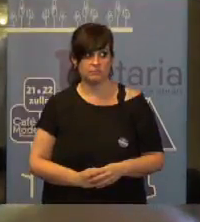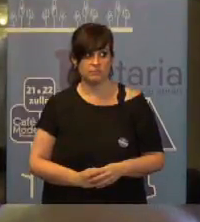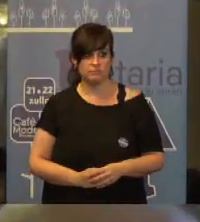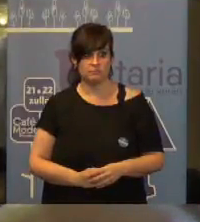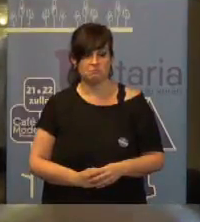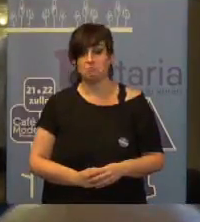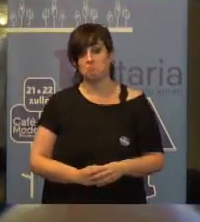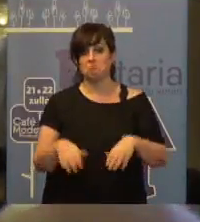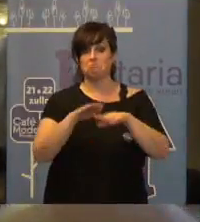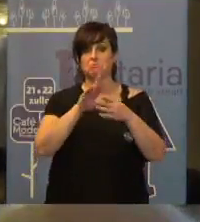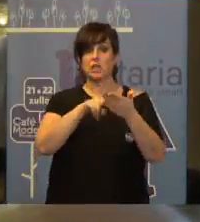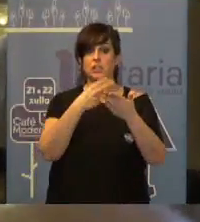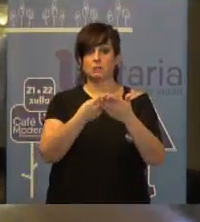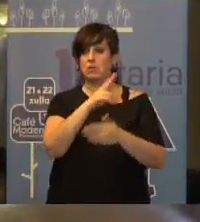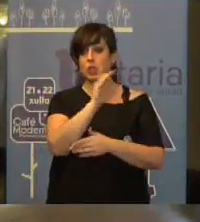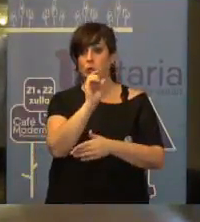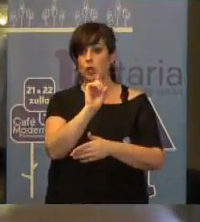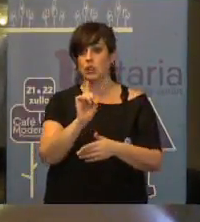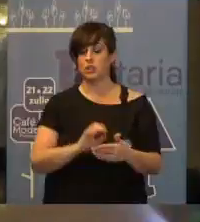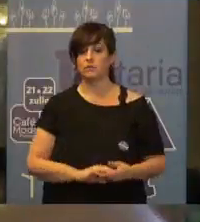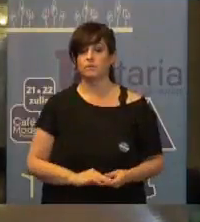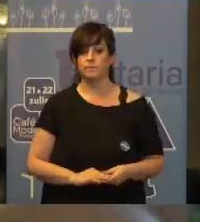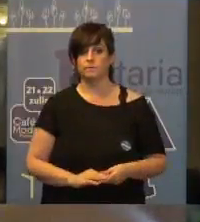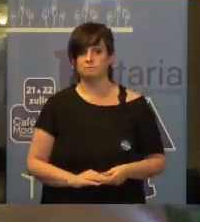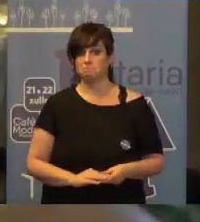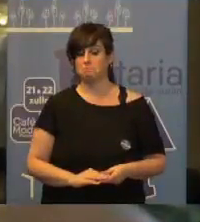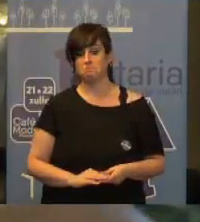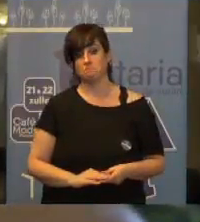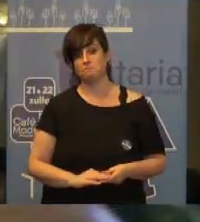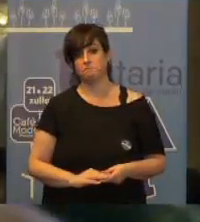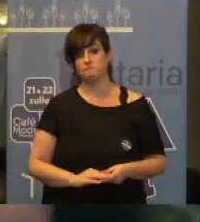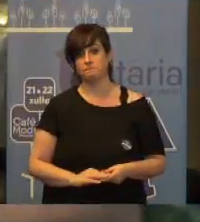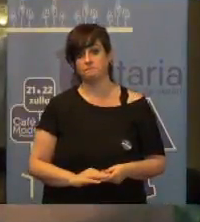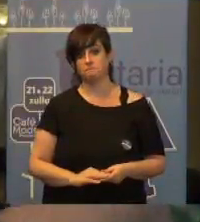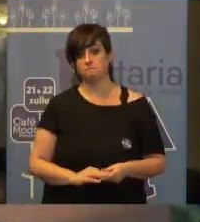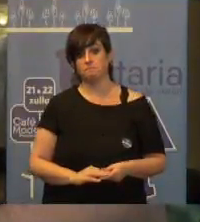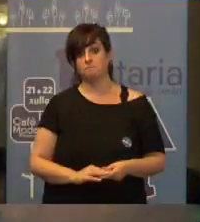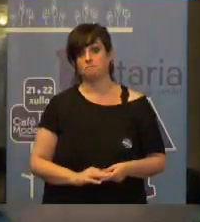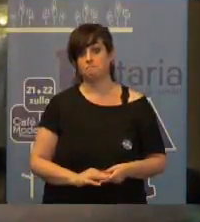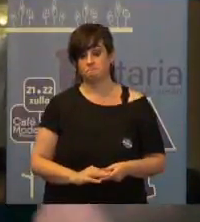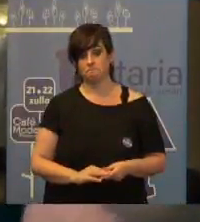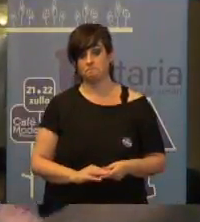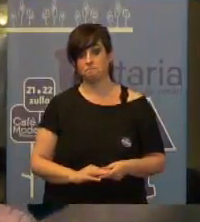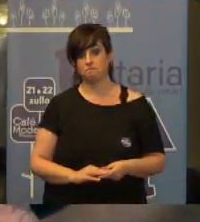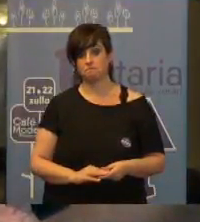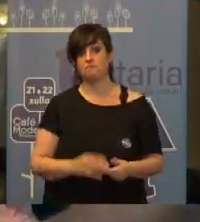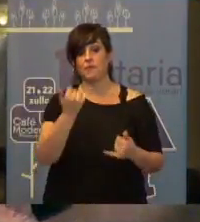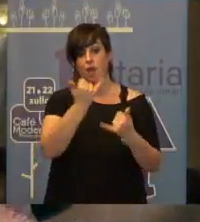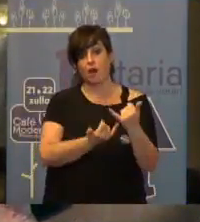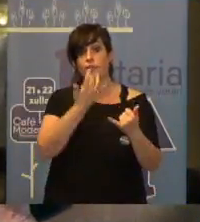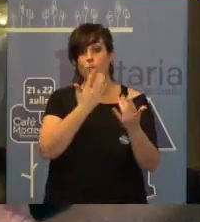disposto a aguantar o invite, que vai ser grande. Porque hai que recordar que os empresarios, a prensa, etc., está toda do outro lado.